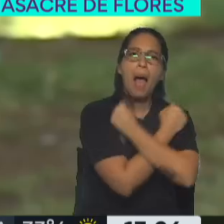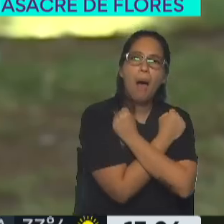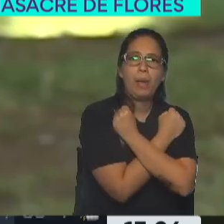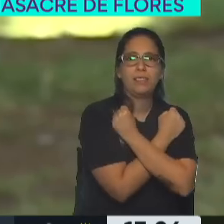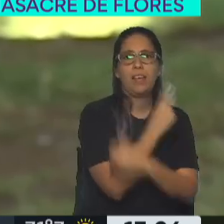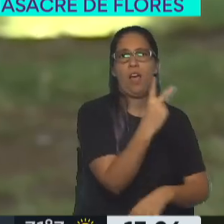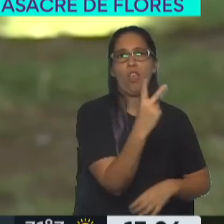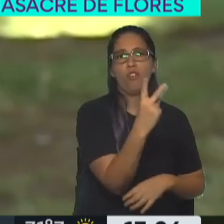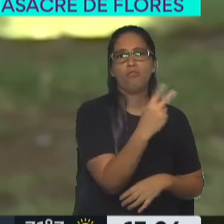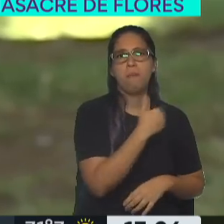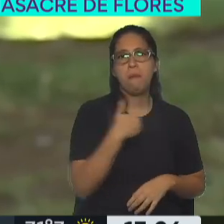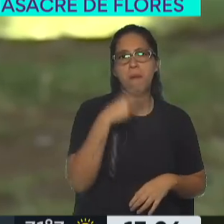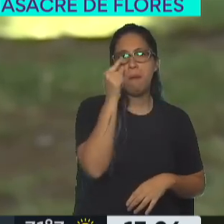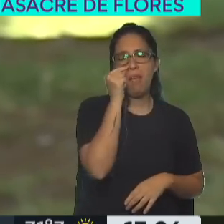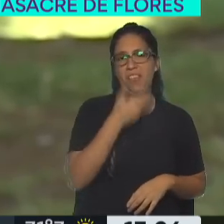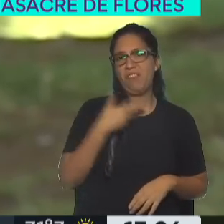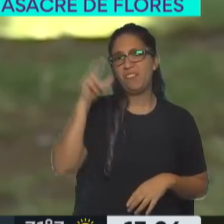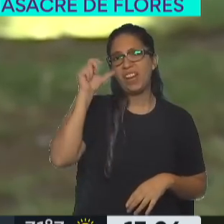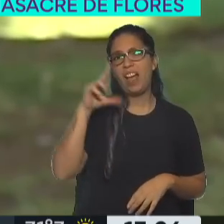ellos dos, papis de Fernando,